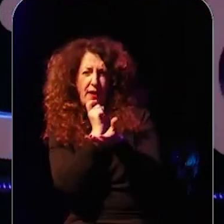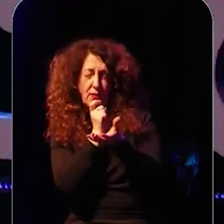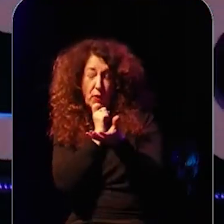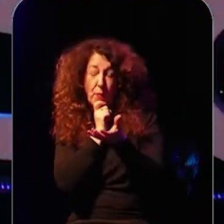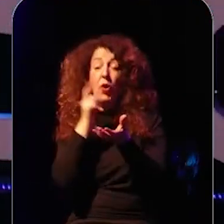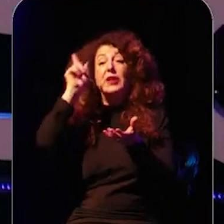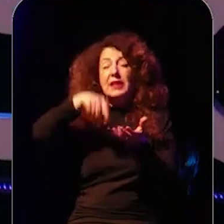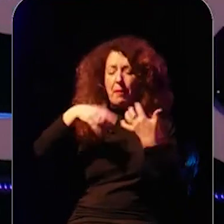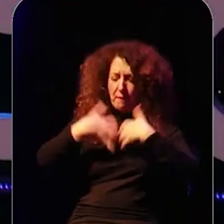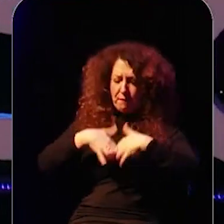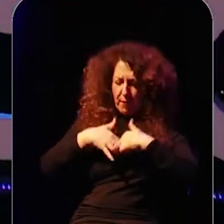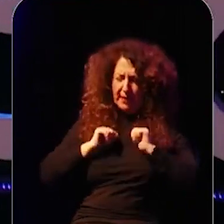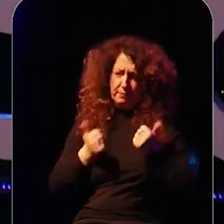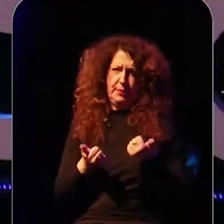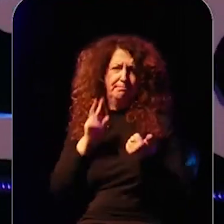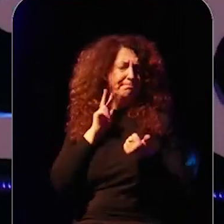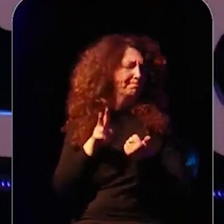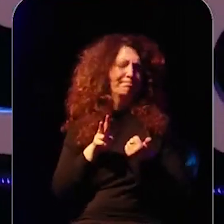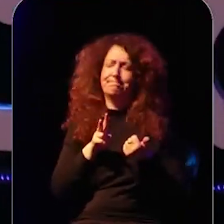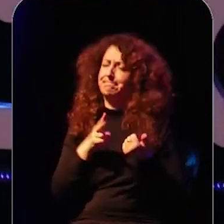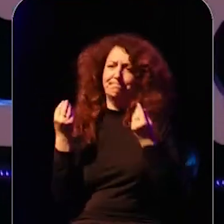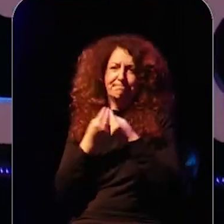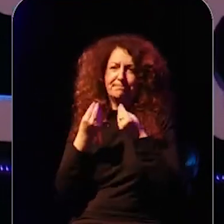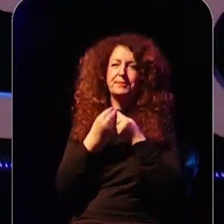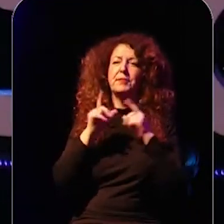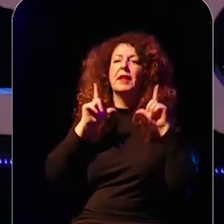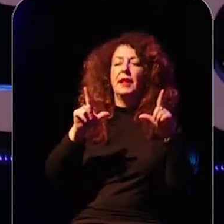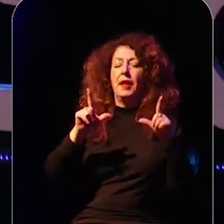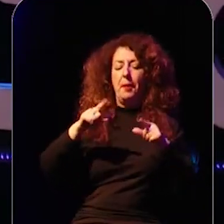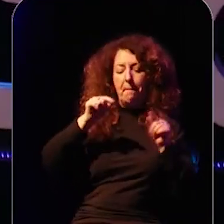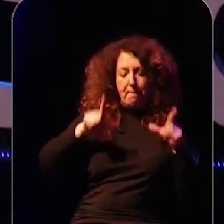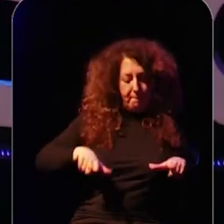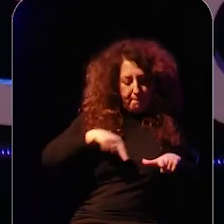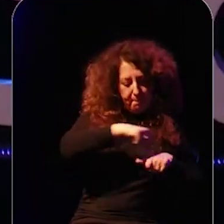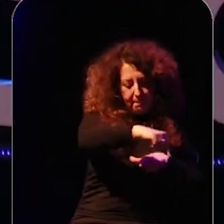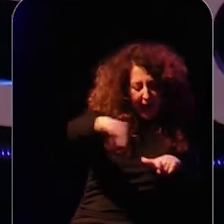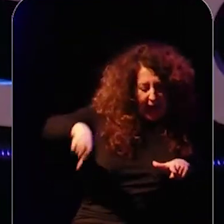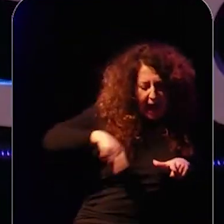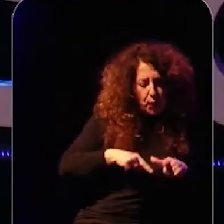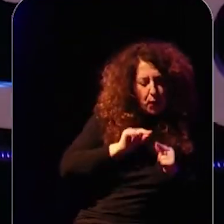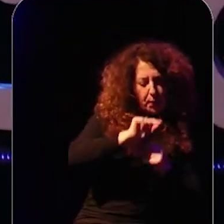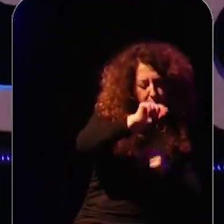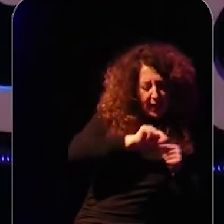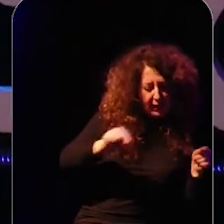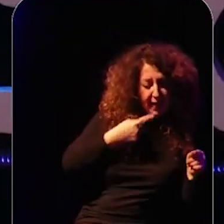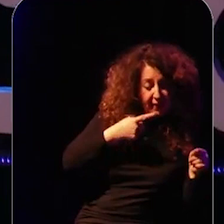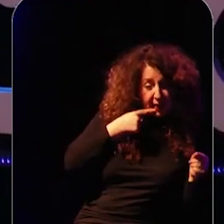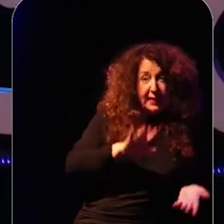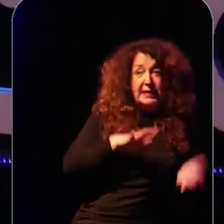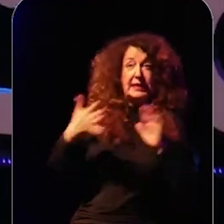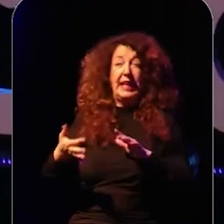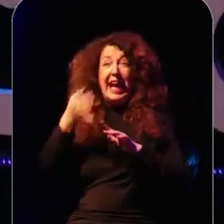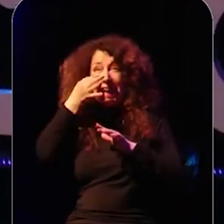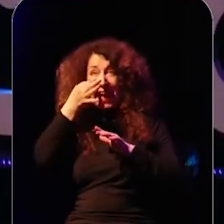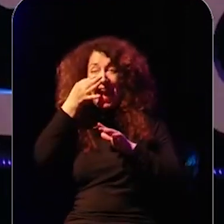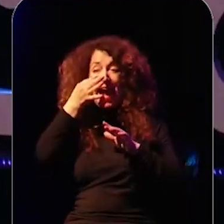hay tolerancias. Todos sabemos que aunque en el plano ponga unas medidas, al final cuando se instala hay unas pequeñas